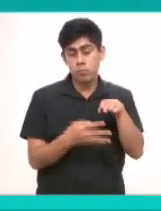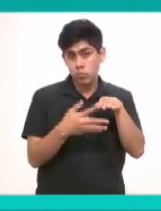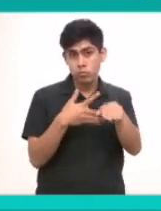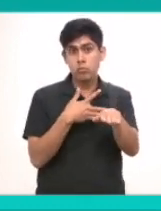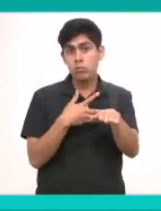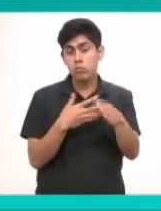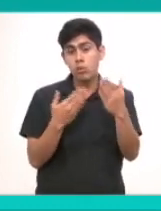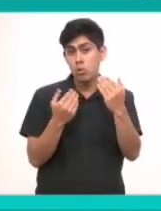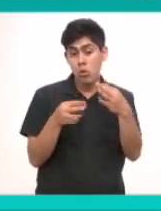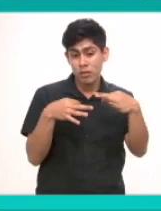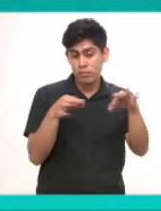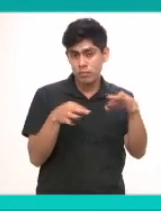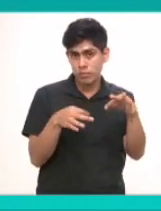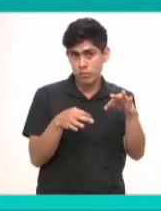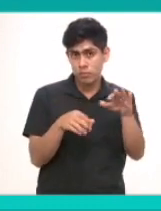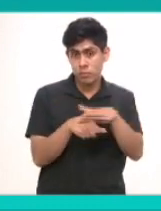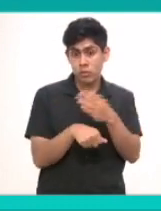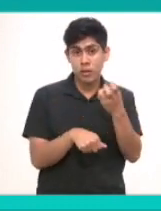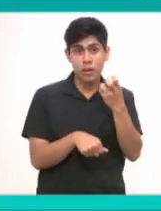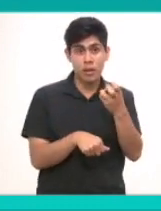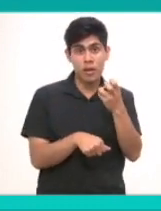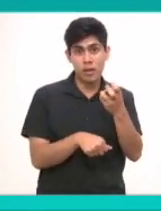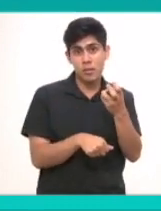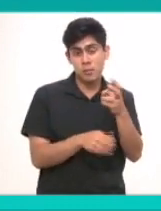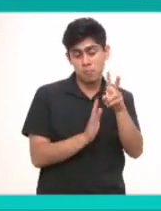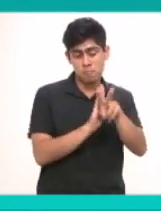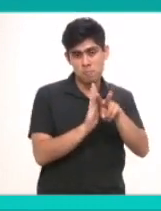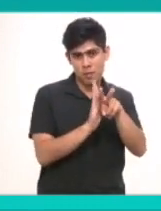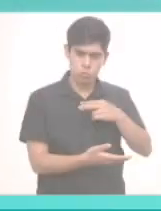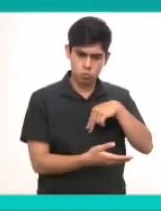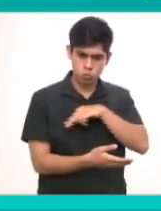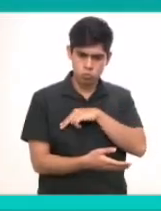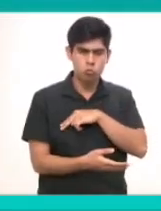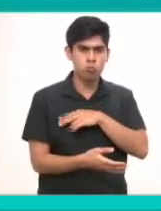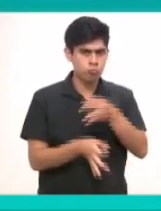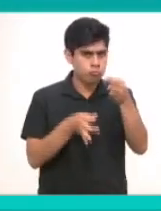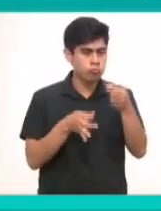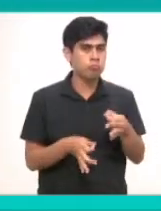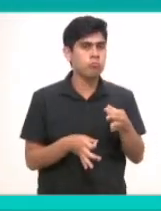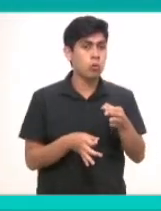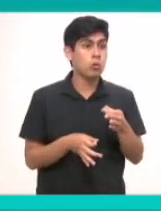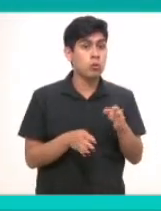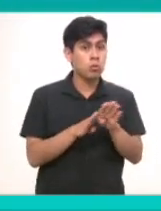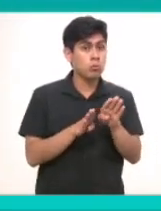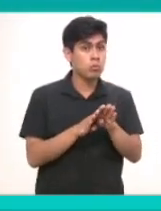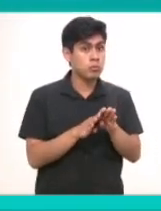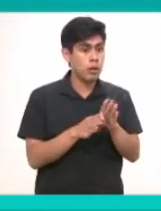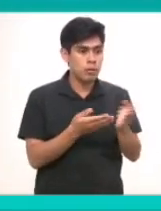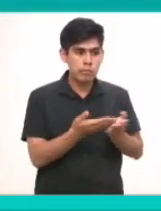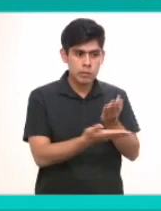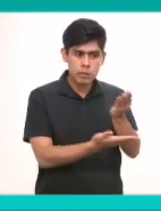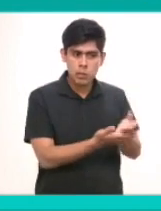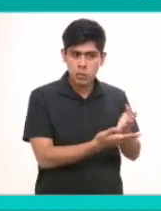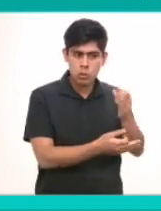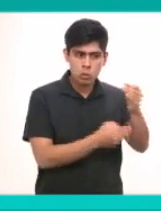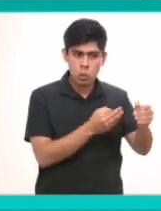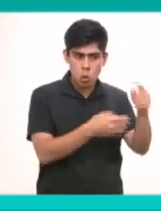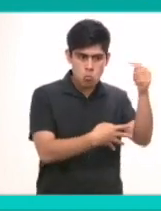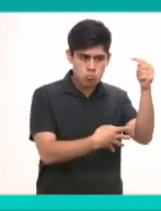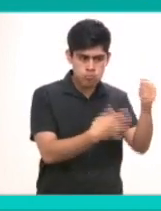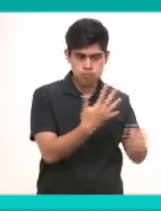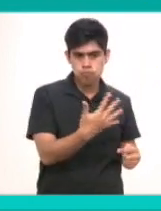audiovisual que está protegido por la Ley Federal de derecho de autor todos los medios conducentes para poder